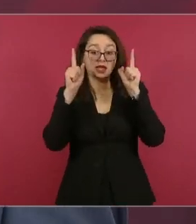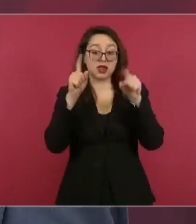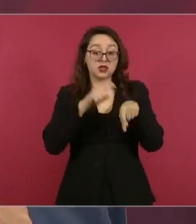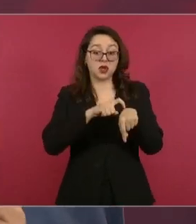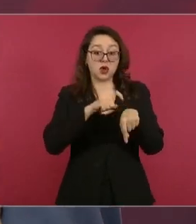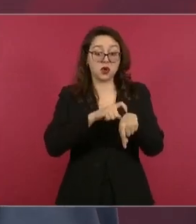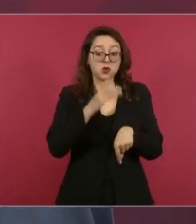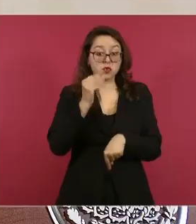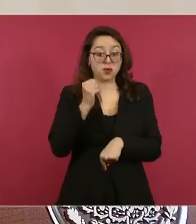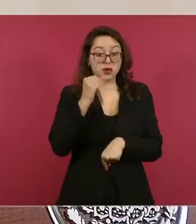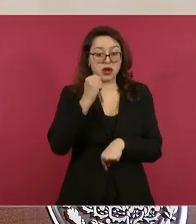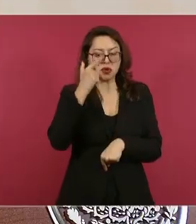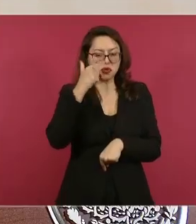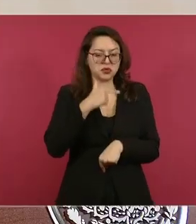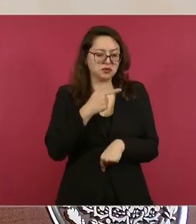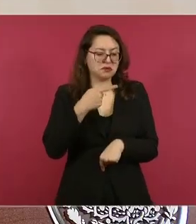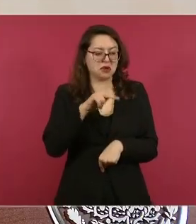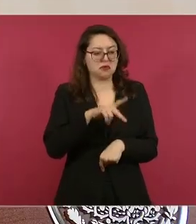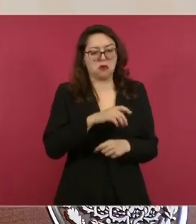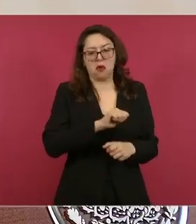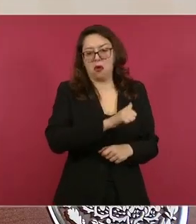No, yo estaba pendiente